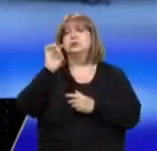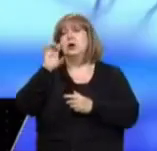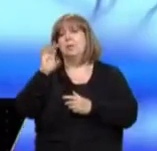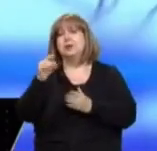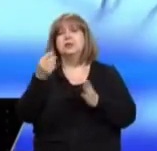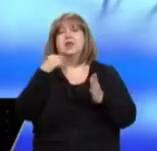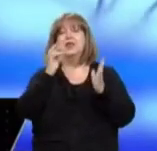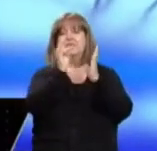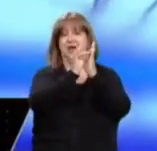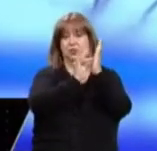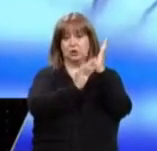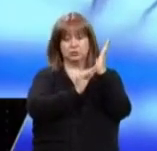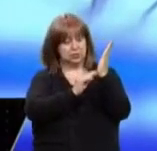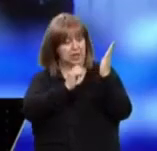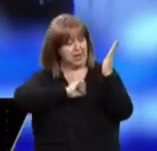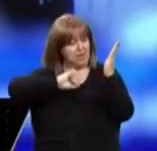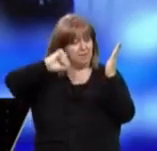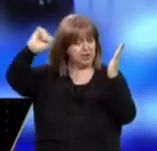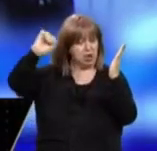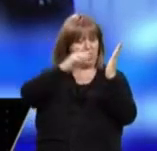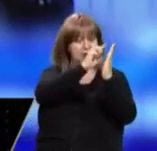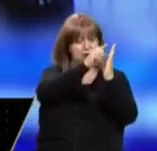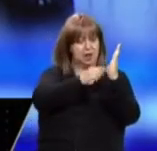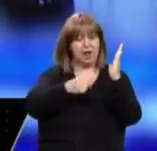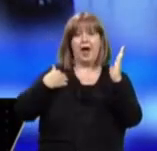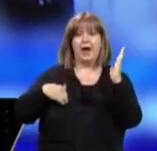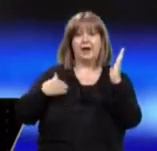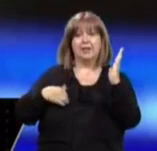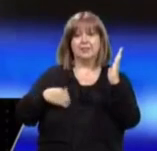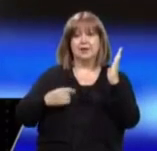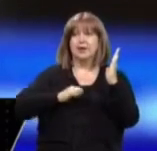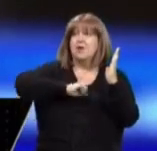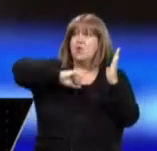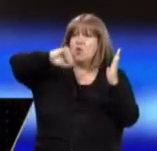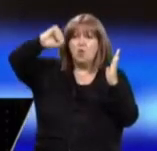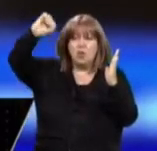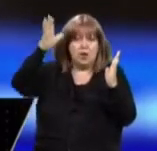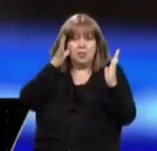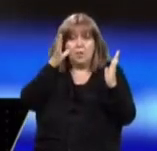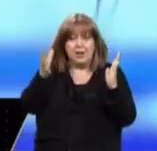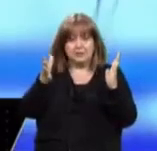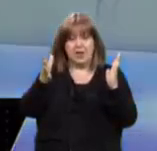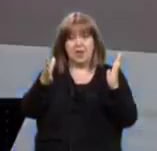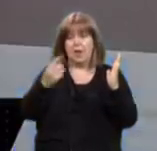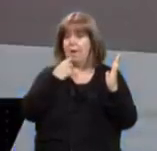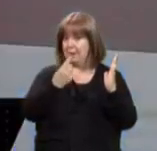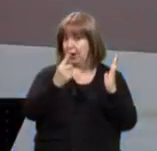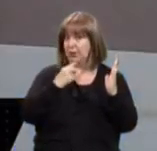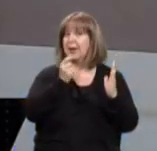Papa, tiene un nivel de inflación impresionante, agregó durante esta entrevista con la agencia de Associated Press.